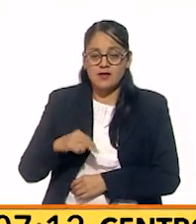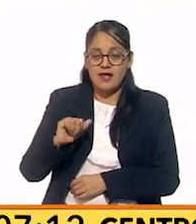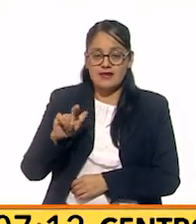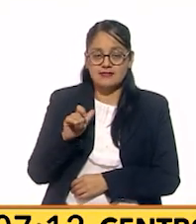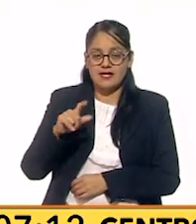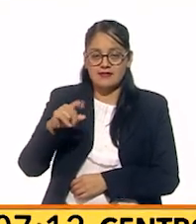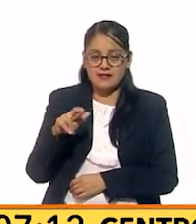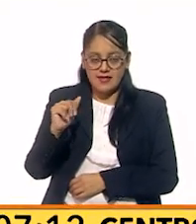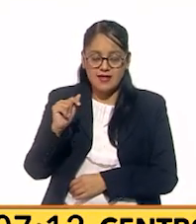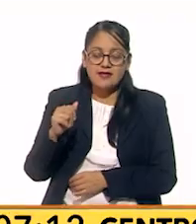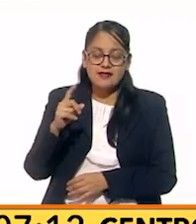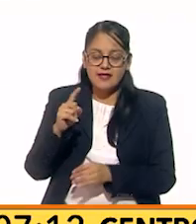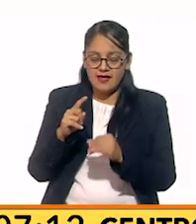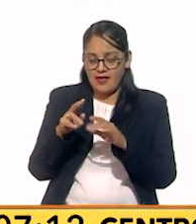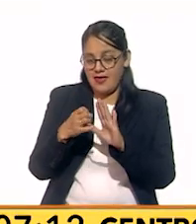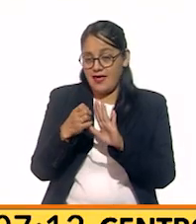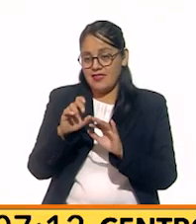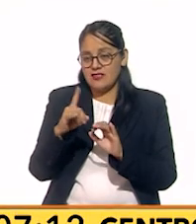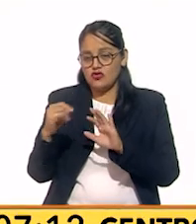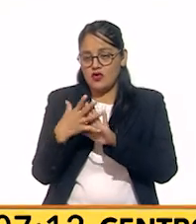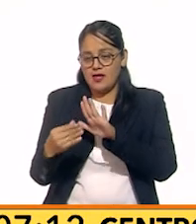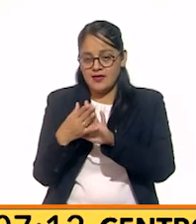en jefe de People's Dispatch. Buenos días.